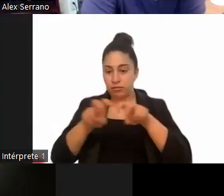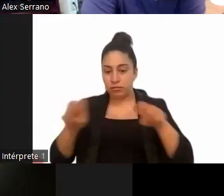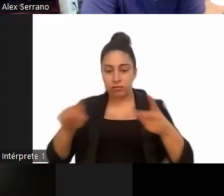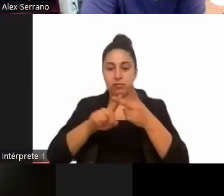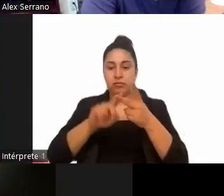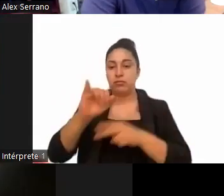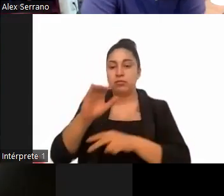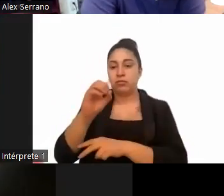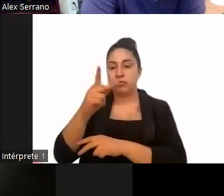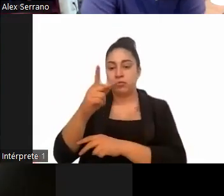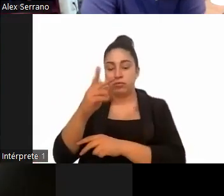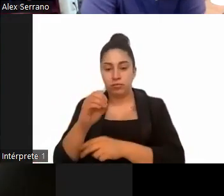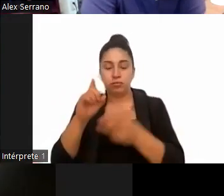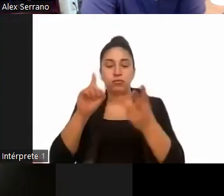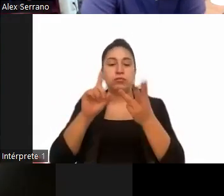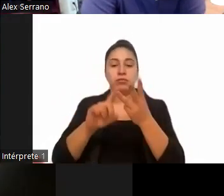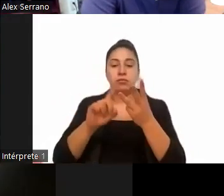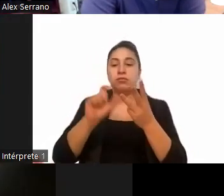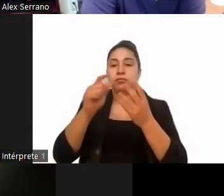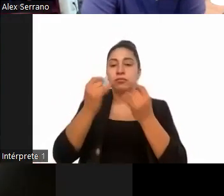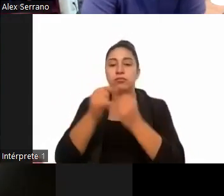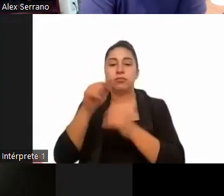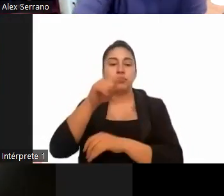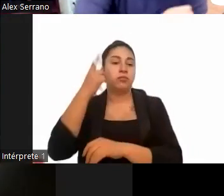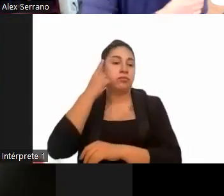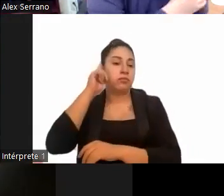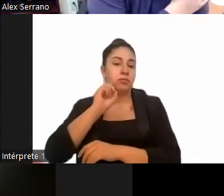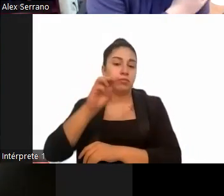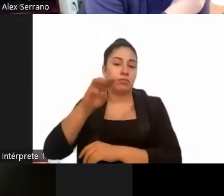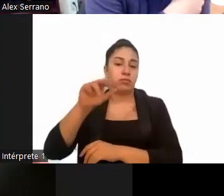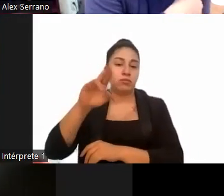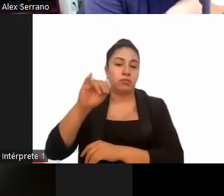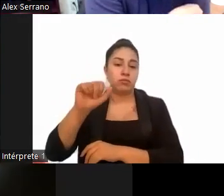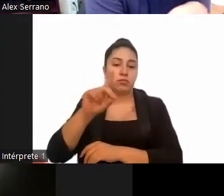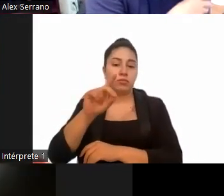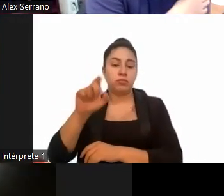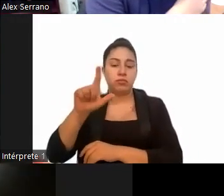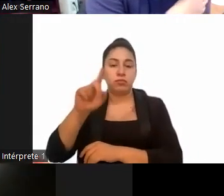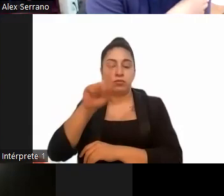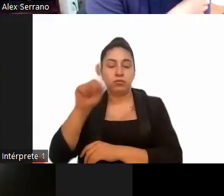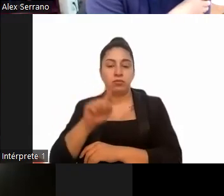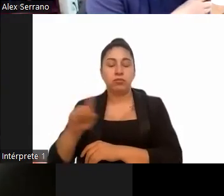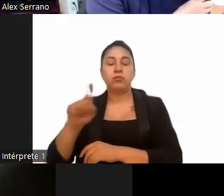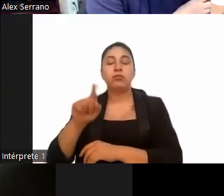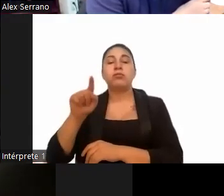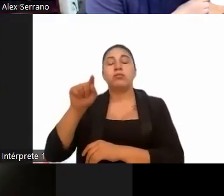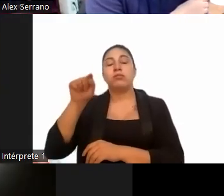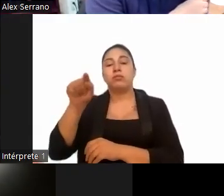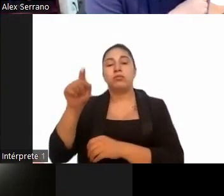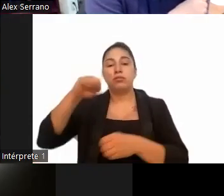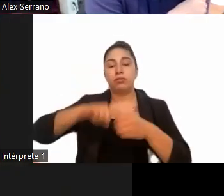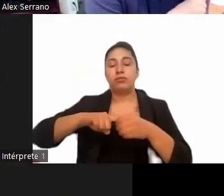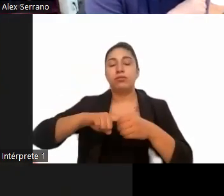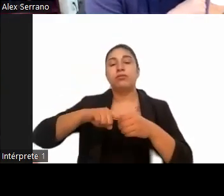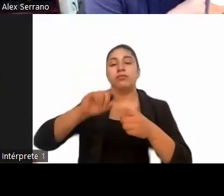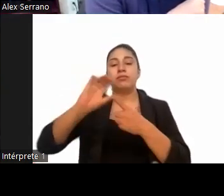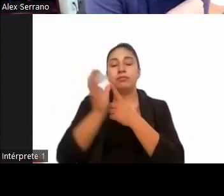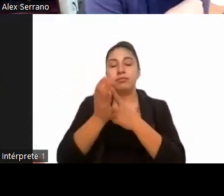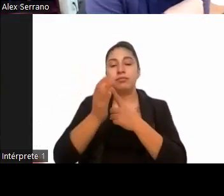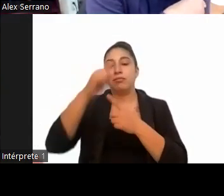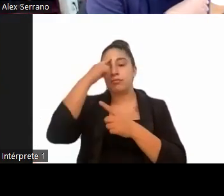Ciudad de México, así como de la diputada María de Lourdes Paz Reyes y de la Comisión de Pueblos, Barrios Originarios y Comunidades Indígenas